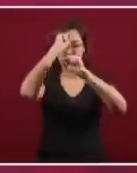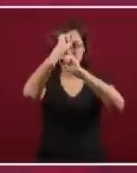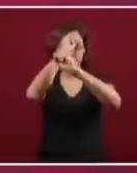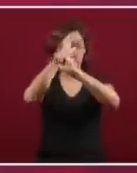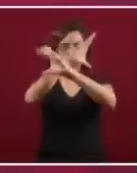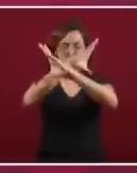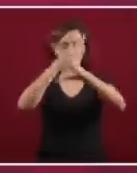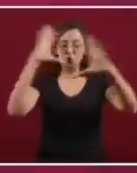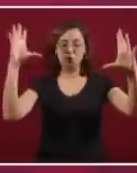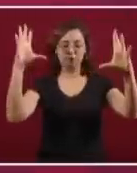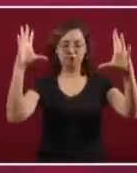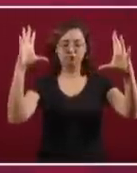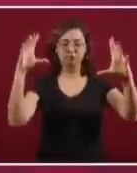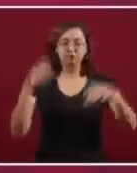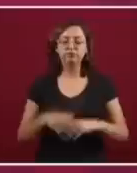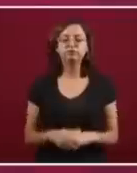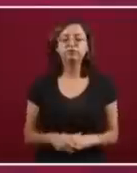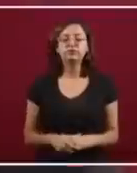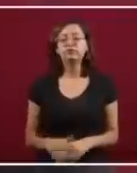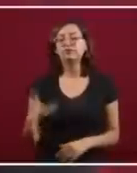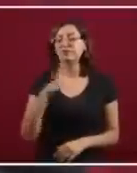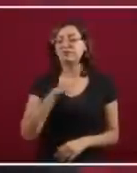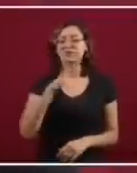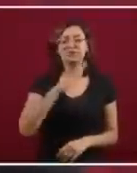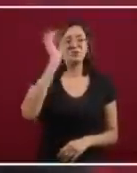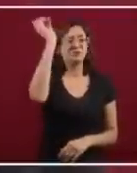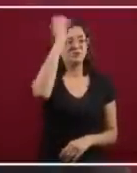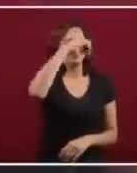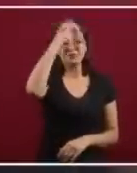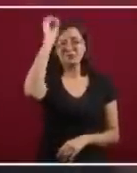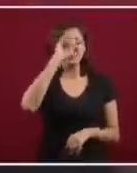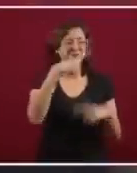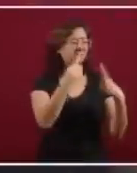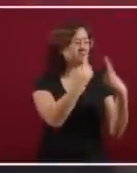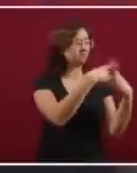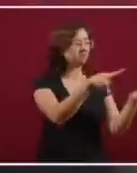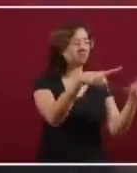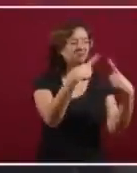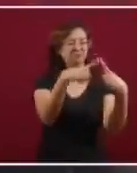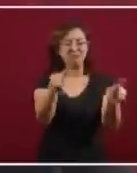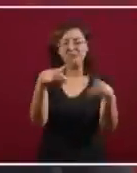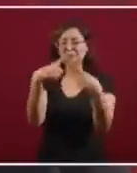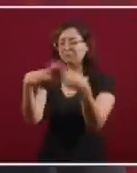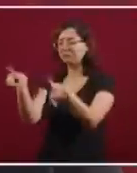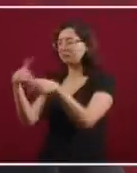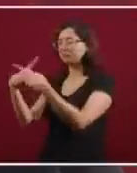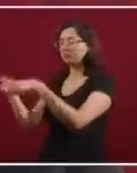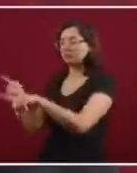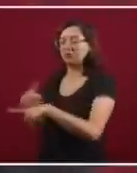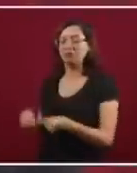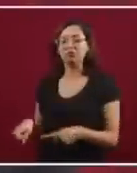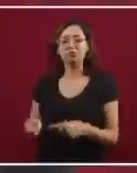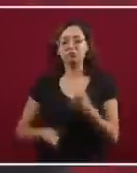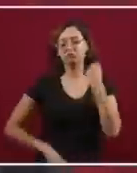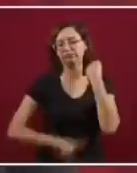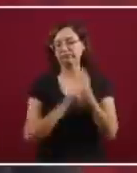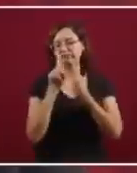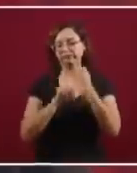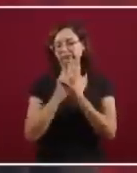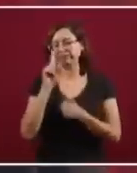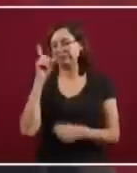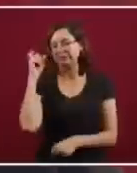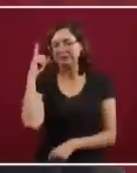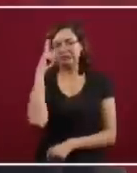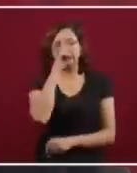amplísimo de visiones y de opiniones en la sociedad respecto a un problema complejo como éste igual que lo hay sobre